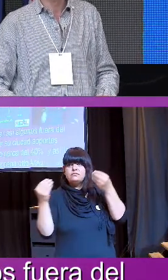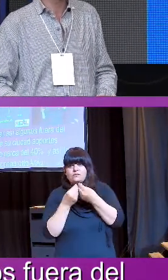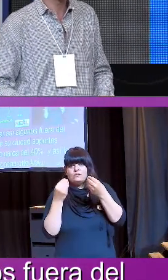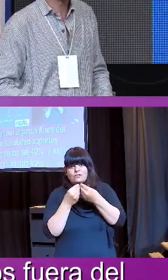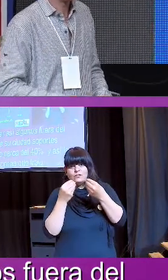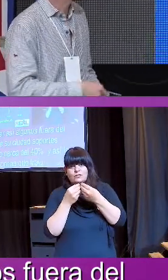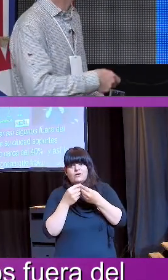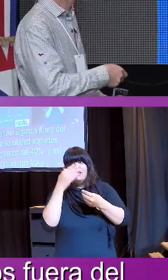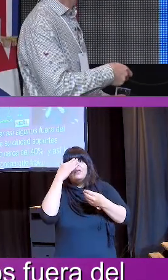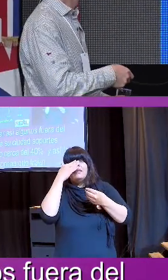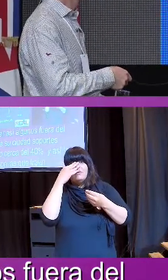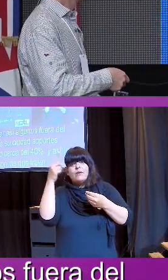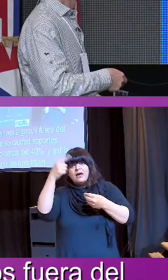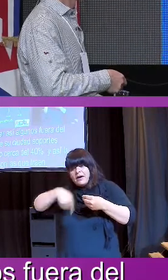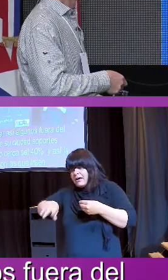definir qué investigar.